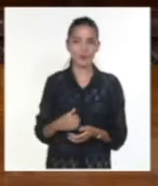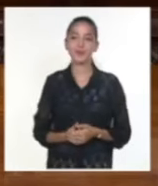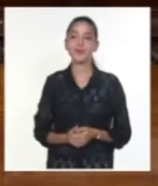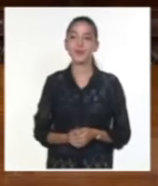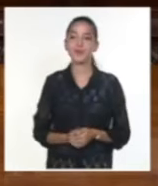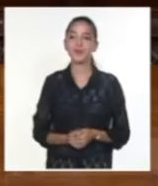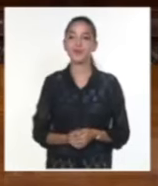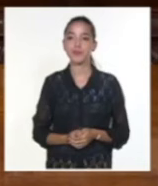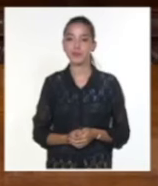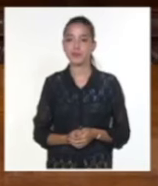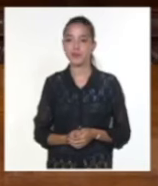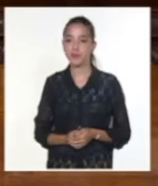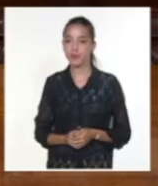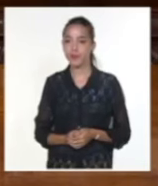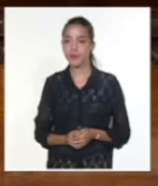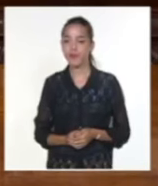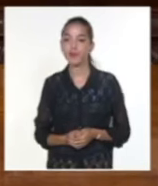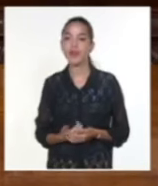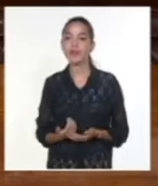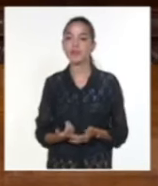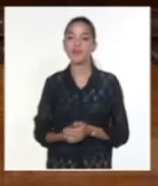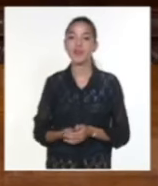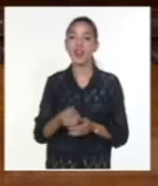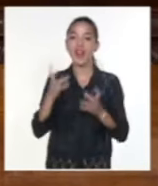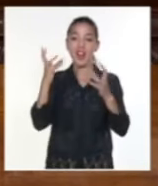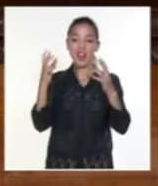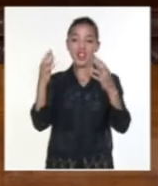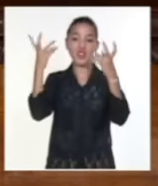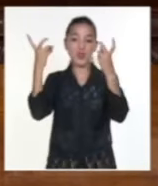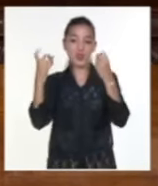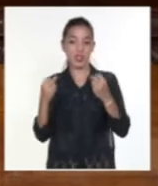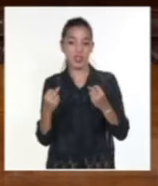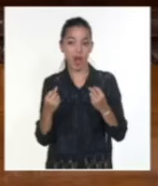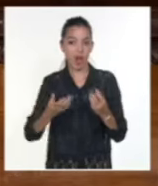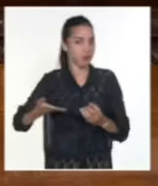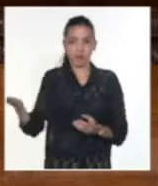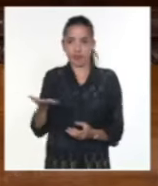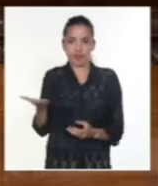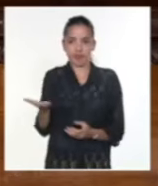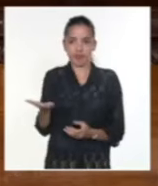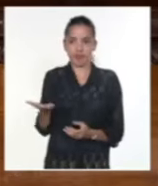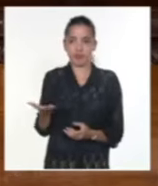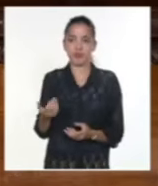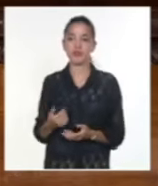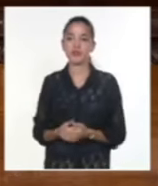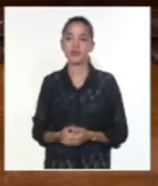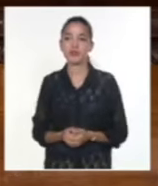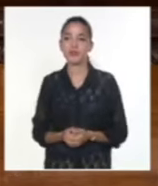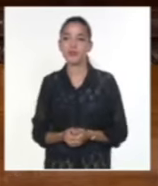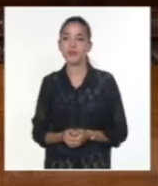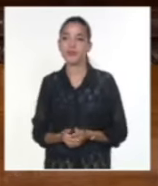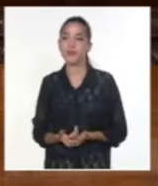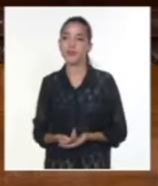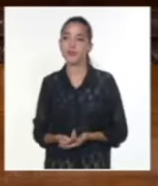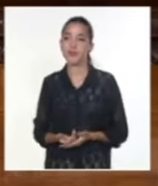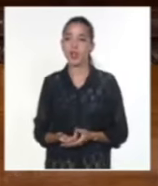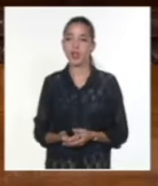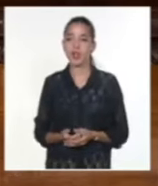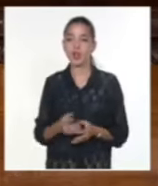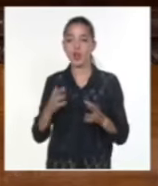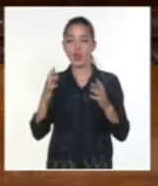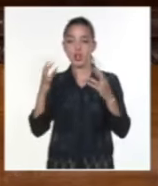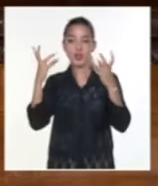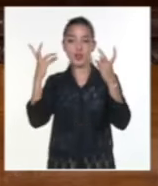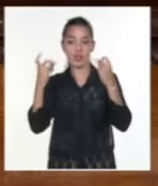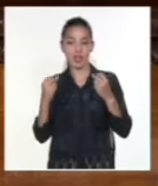del INE el conteo rápido sobre los resultados en la elección